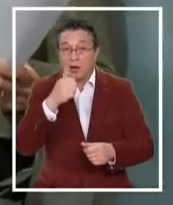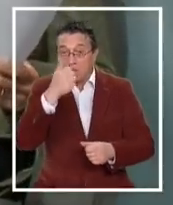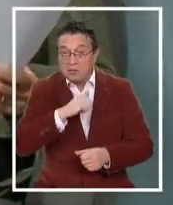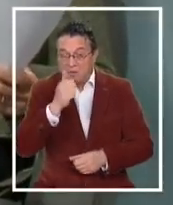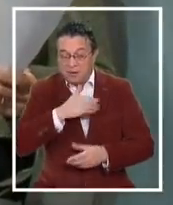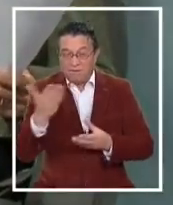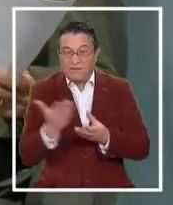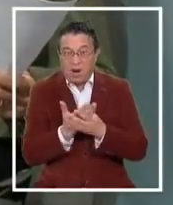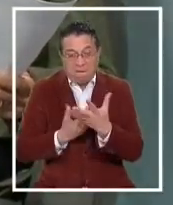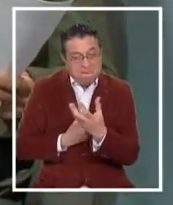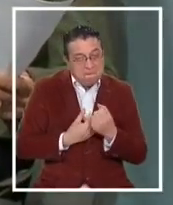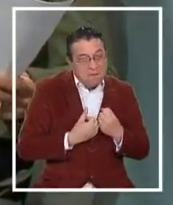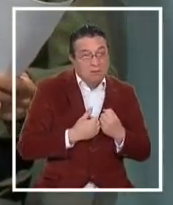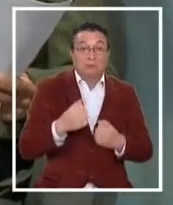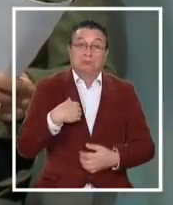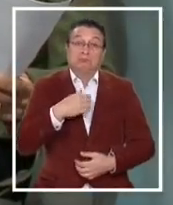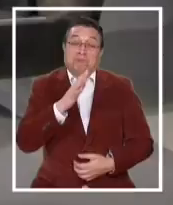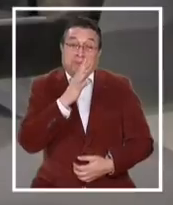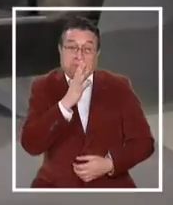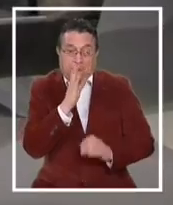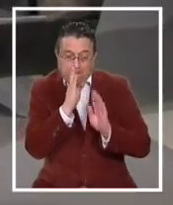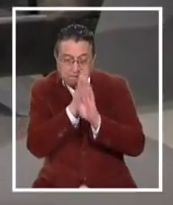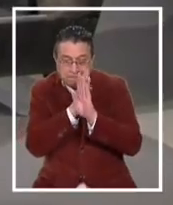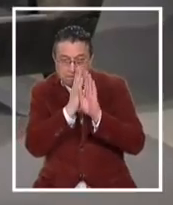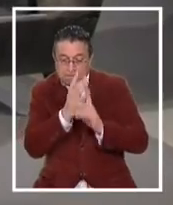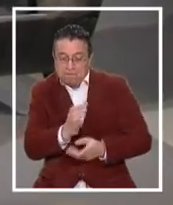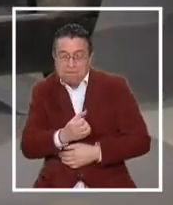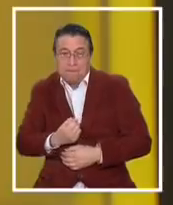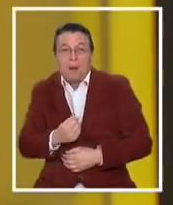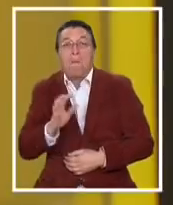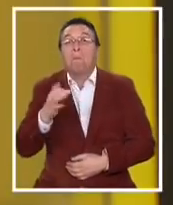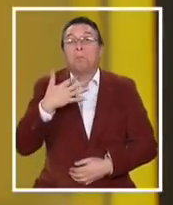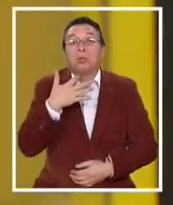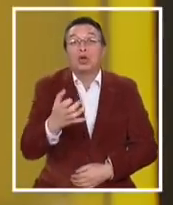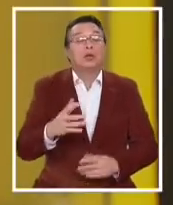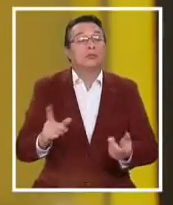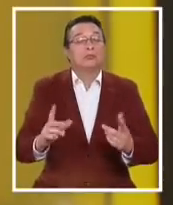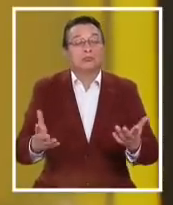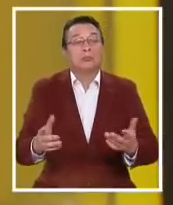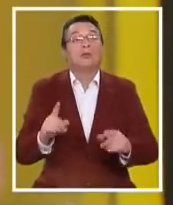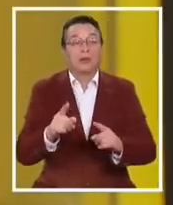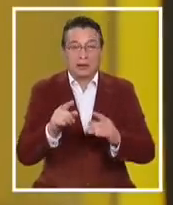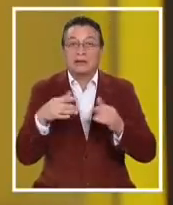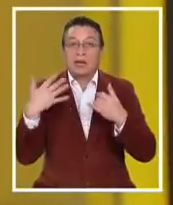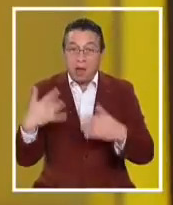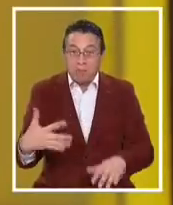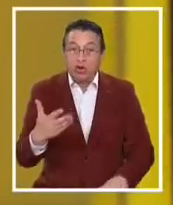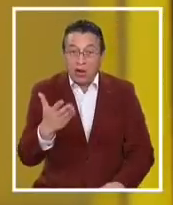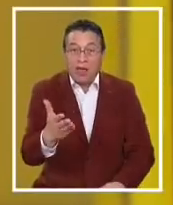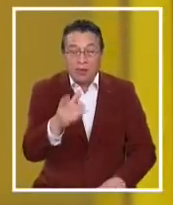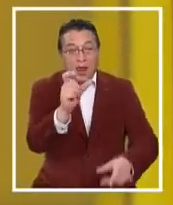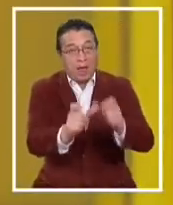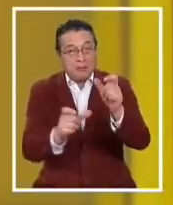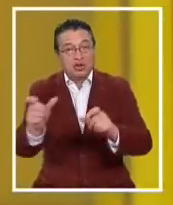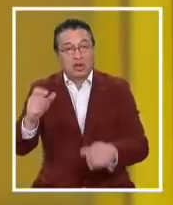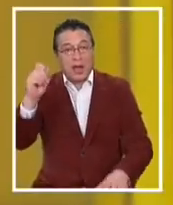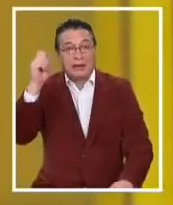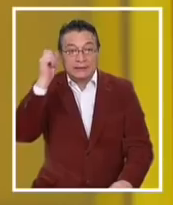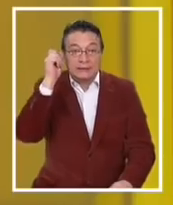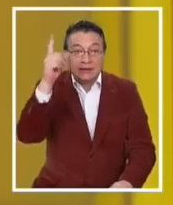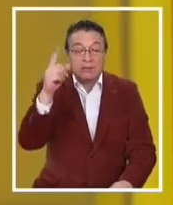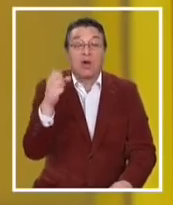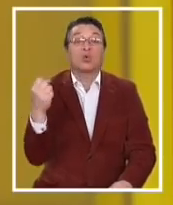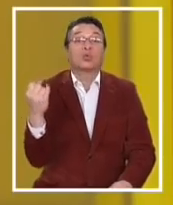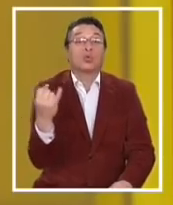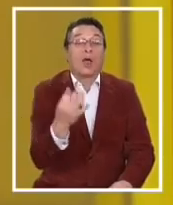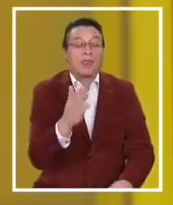los datos? Se está escondiendo. Se limita el acceso a las personas adecuadas. Y yo creo que es un dato súper importante, que la población sepa